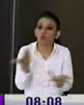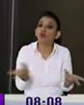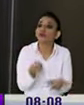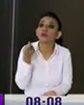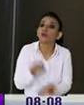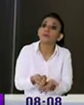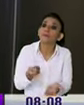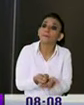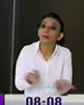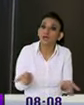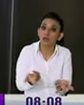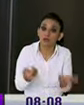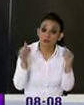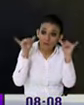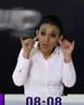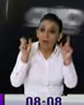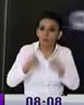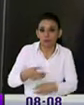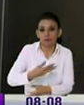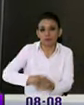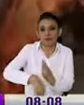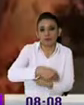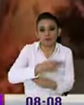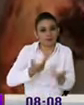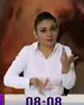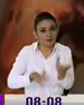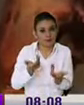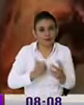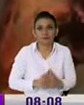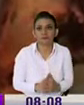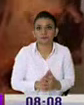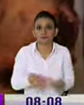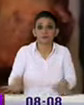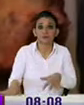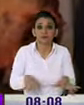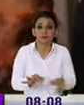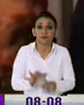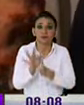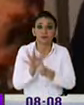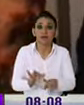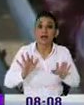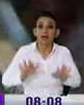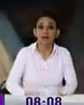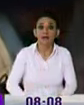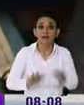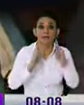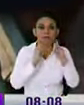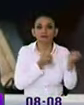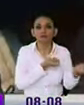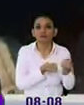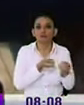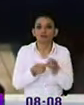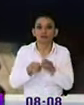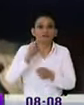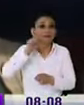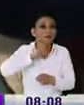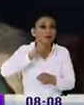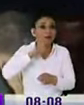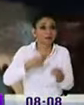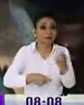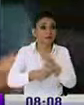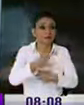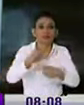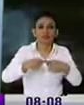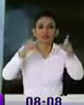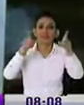carne, para ver la posibilidad de devolución de esa carne. Este operativo es parte de los controles para garantizar que toda la carne que se consume en Quito